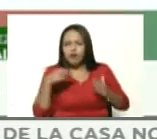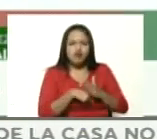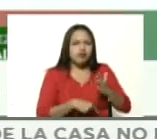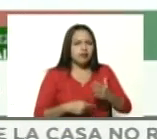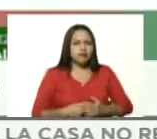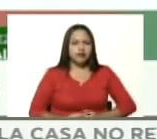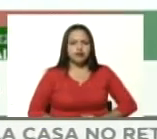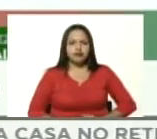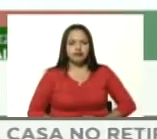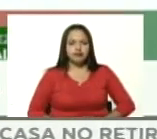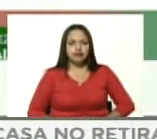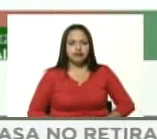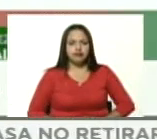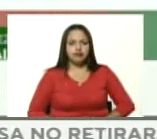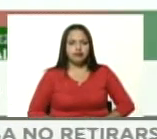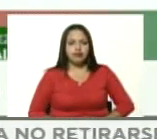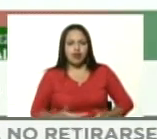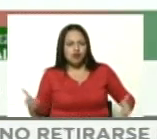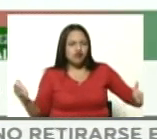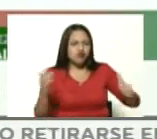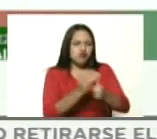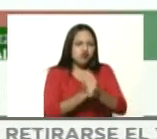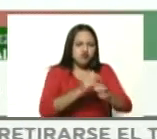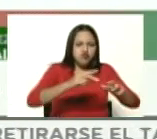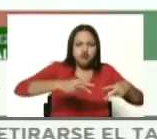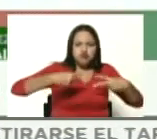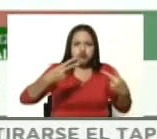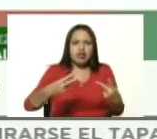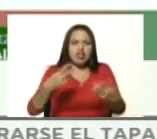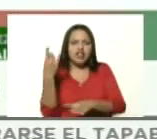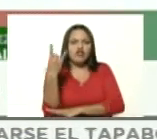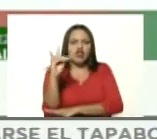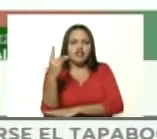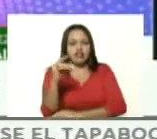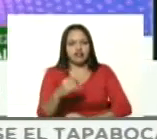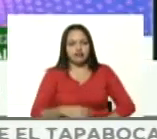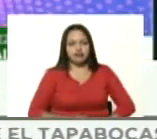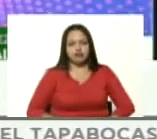profundamente el rescate de Bolivia.